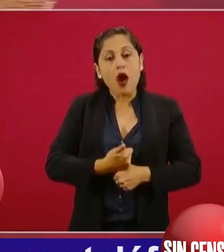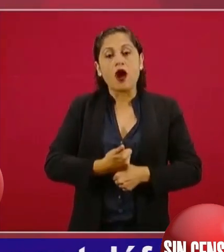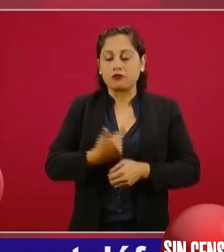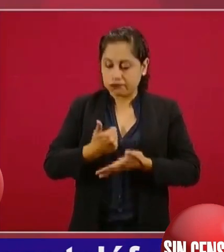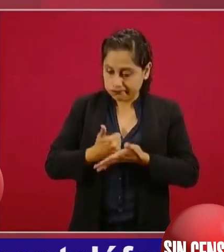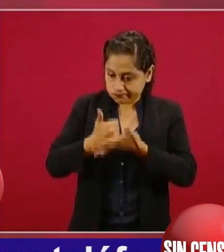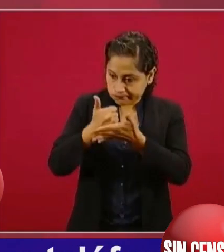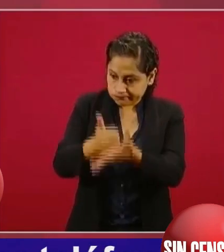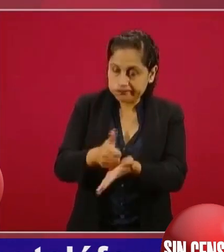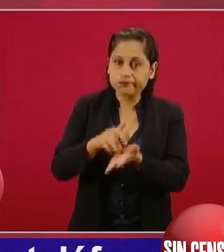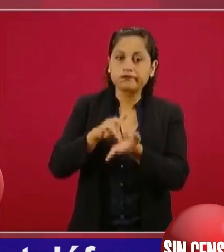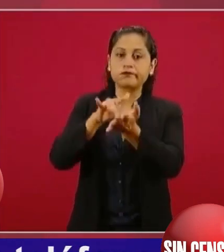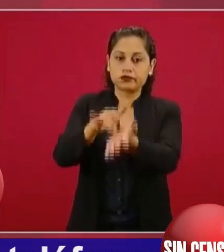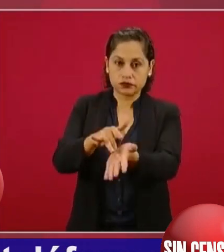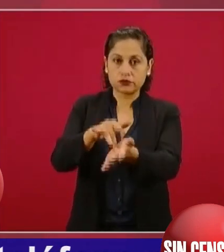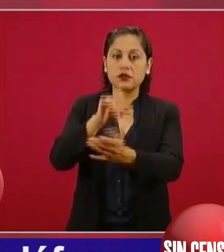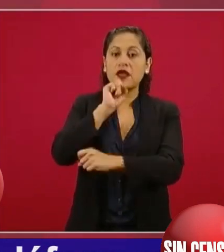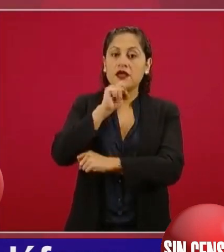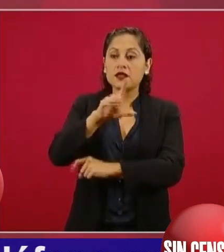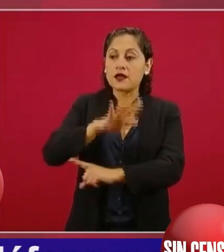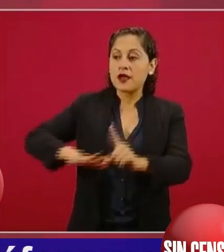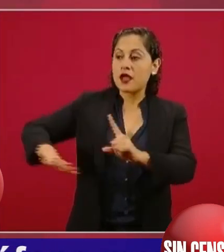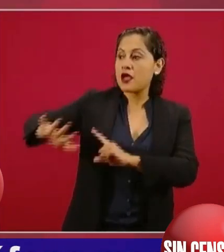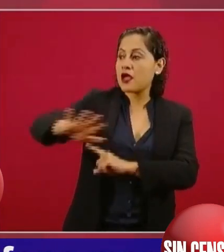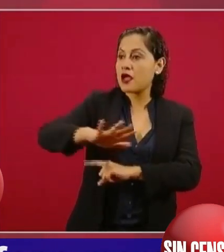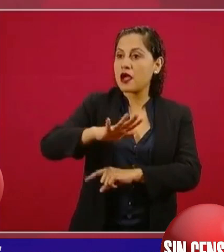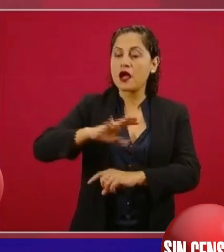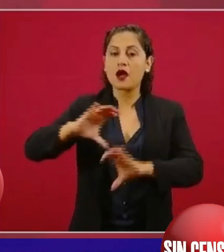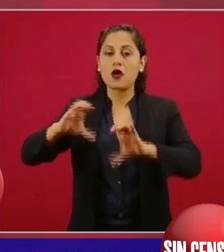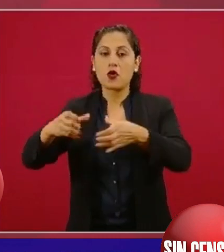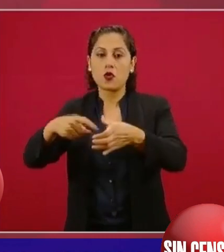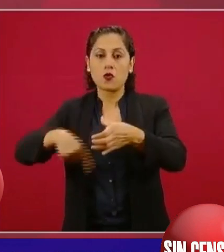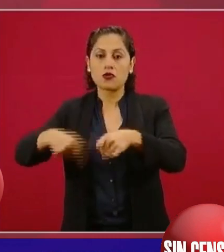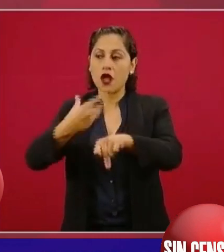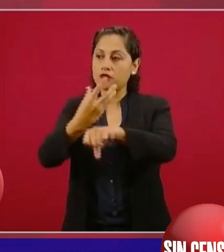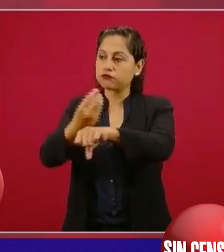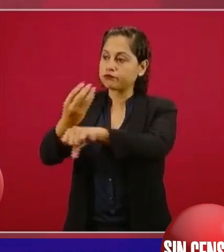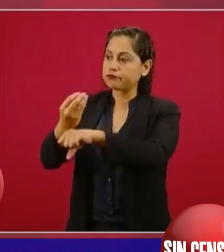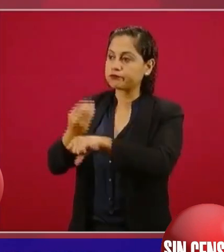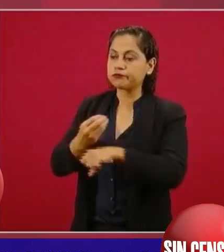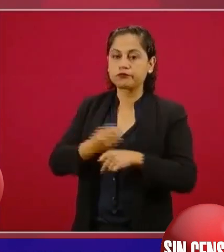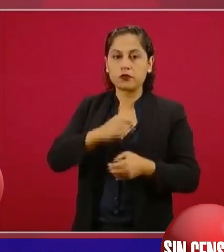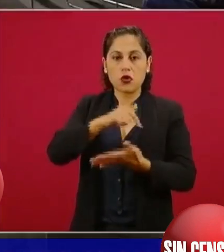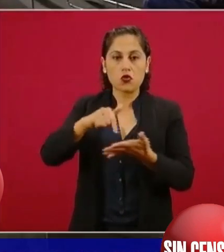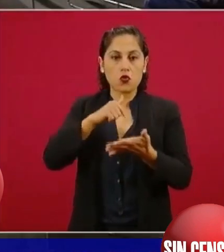a cabo obras de bienestar en la comunidad.